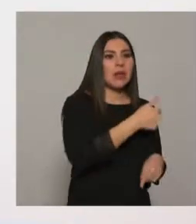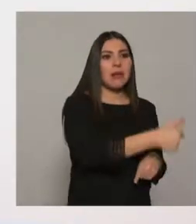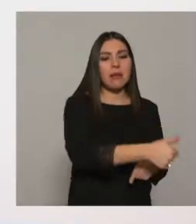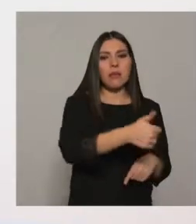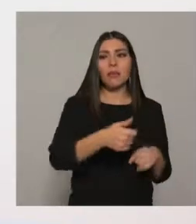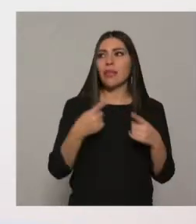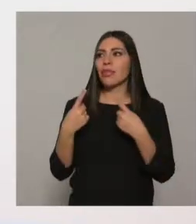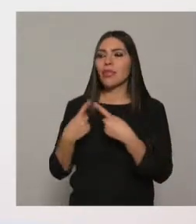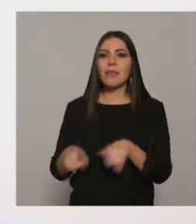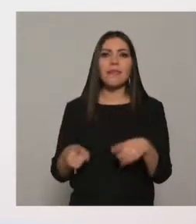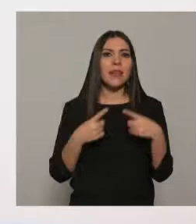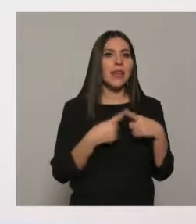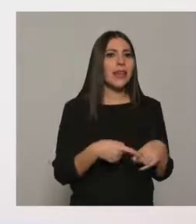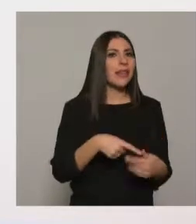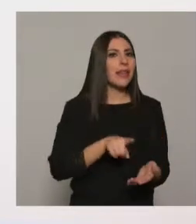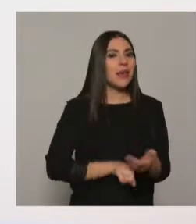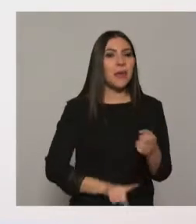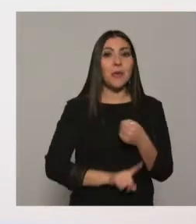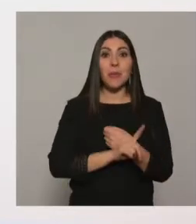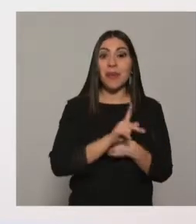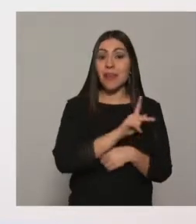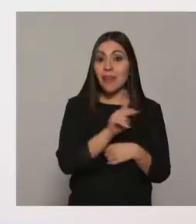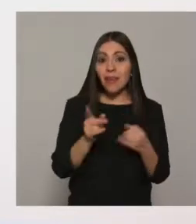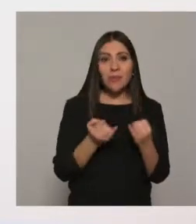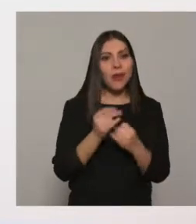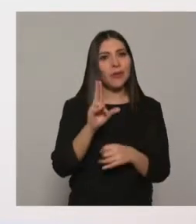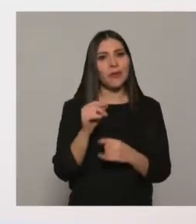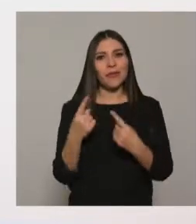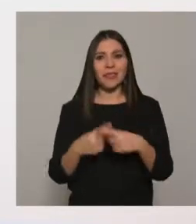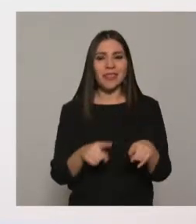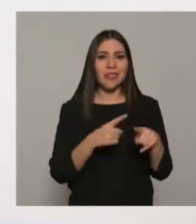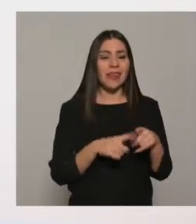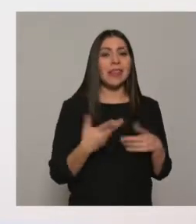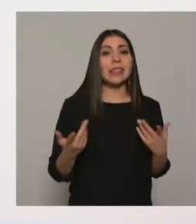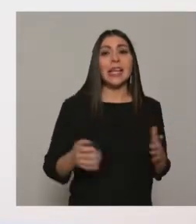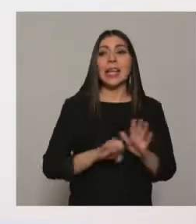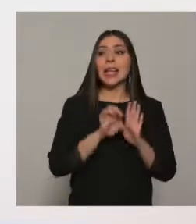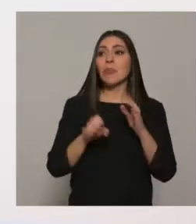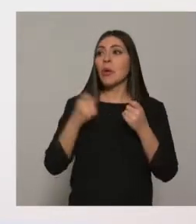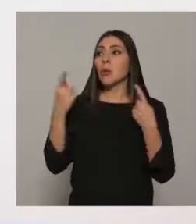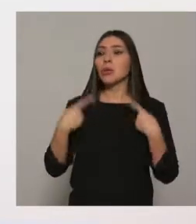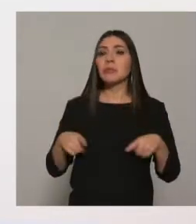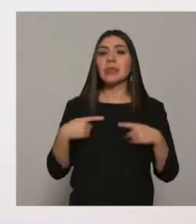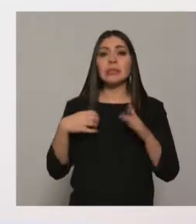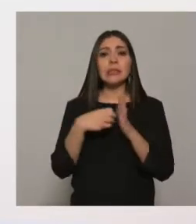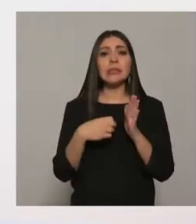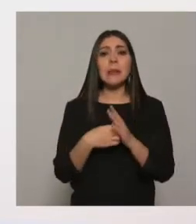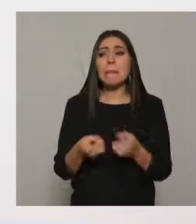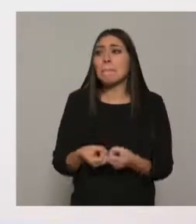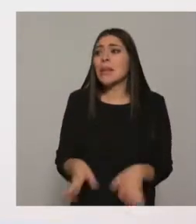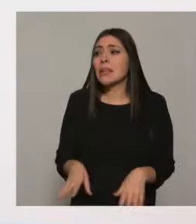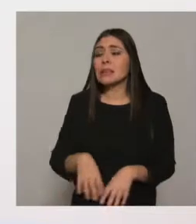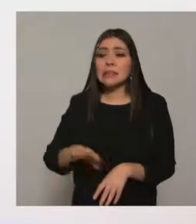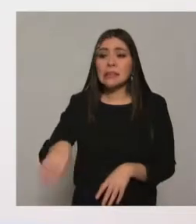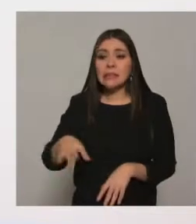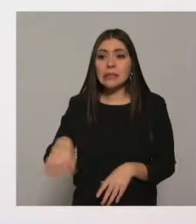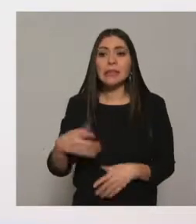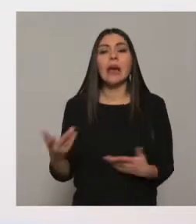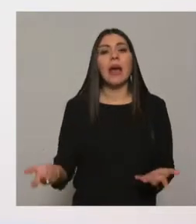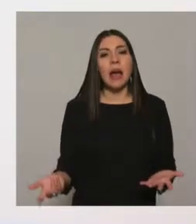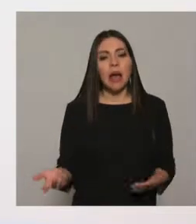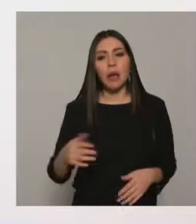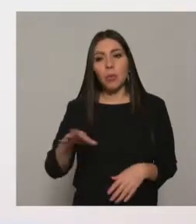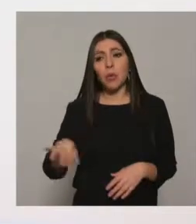dices, algunos tenían escrituras y las perdieron, entonces habría que buscarlas. Otros ni siquiera tenían escrituras, únicamente tenían un